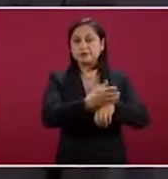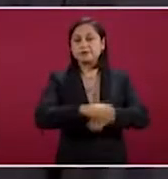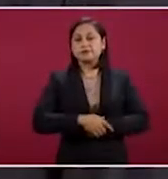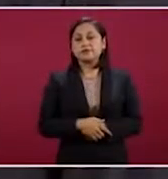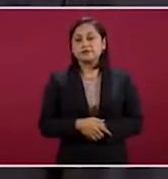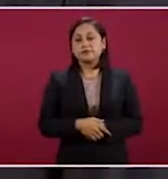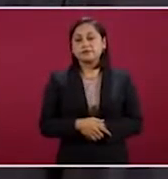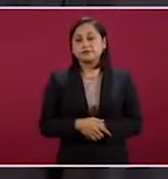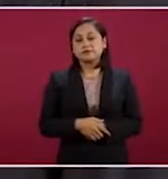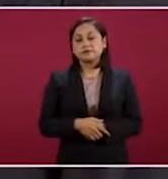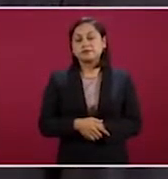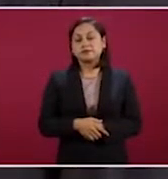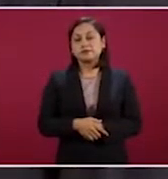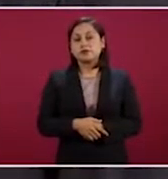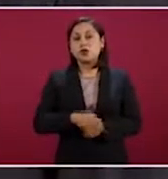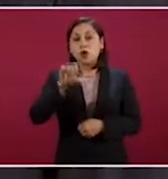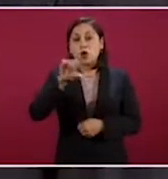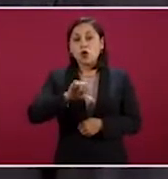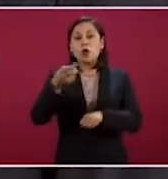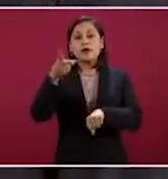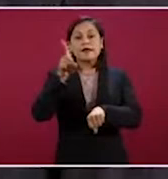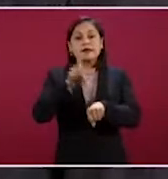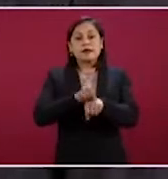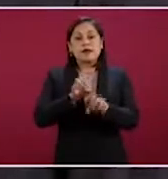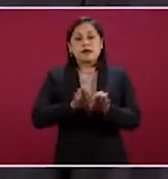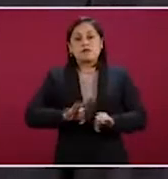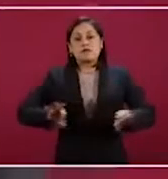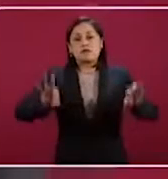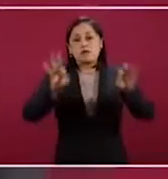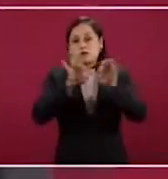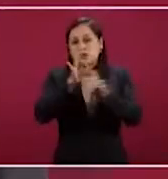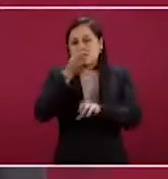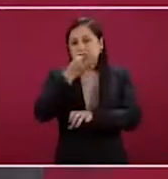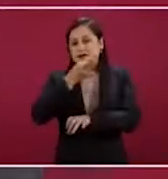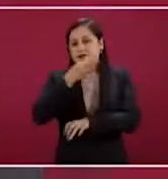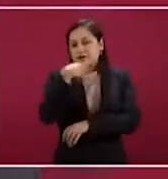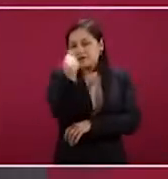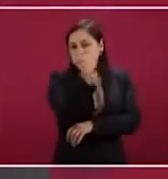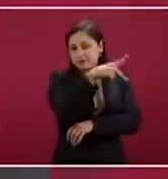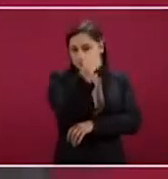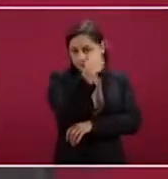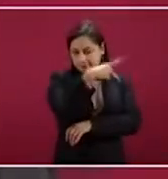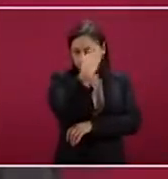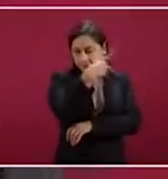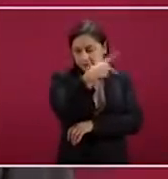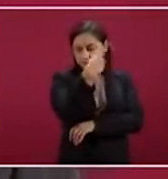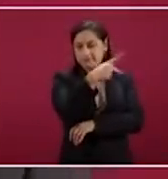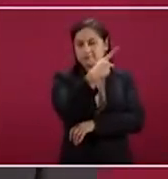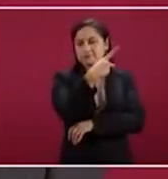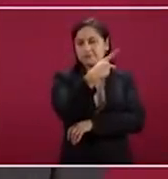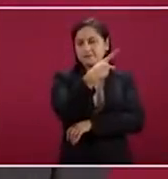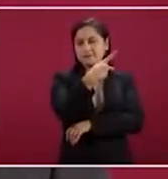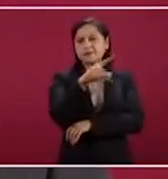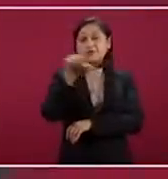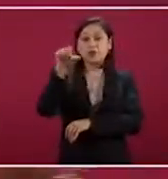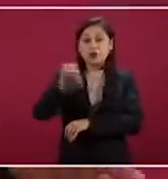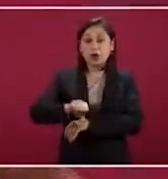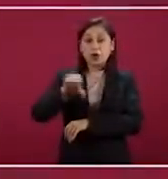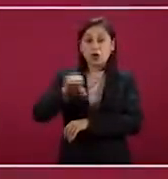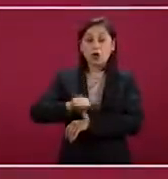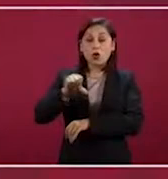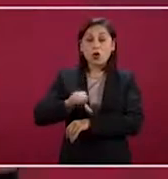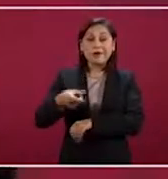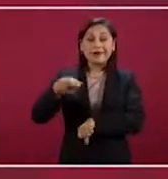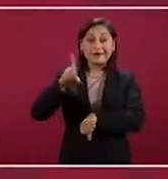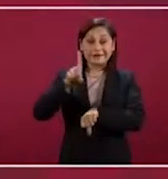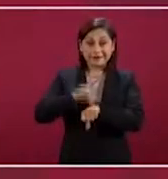Para ellos es un día muy importante hoy y no es el mejor día, o sea, no